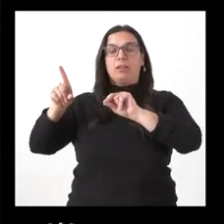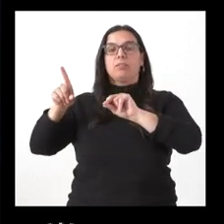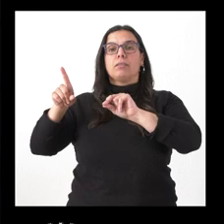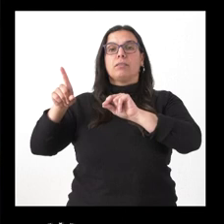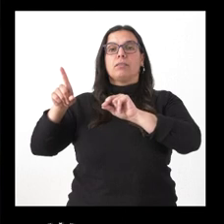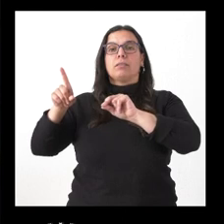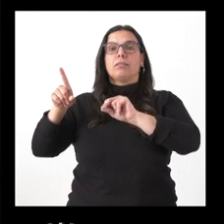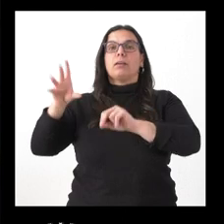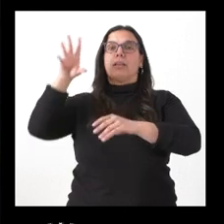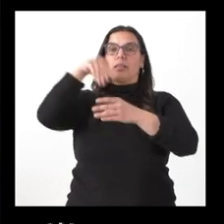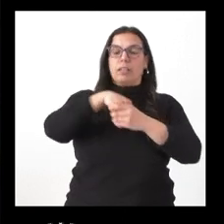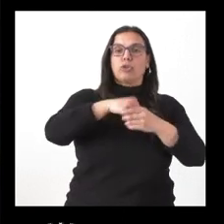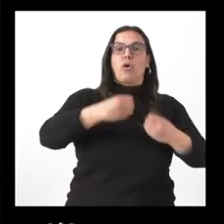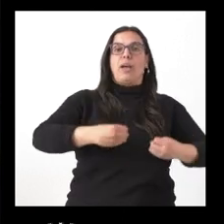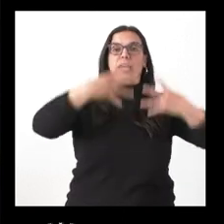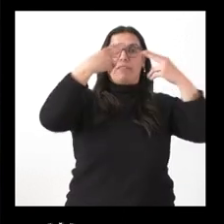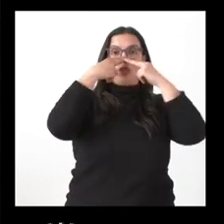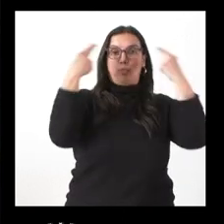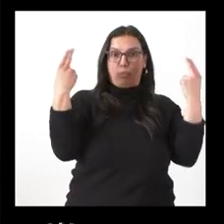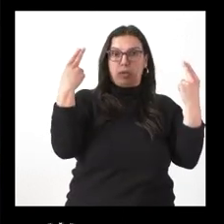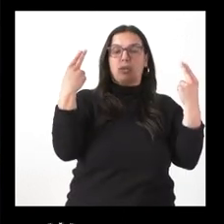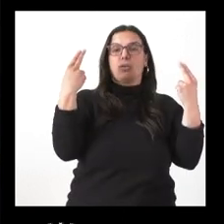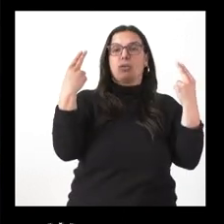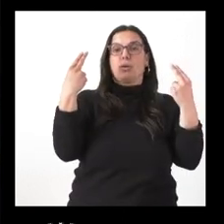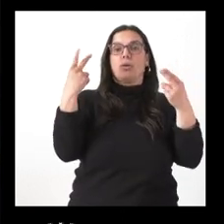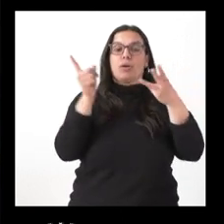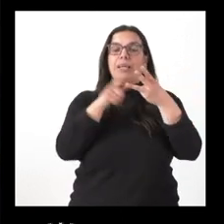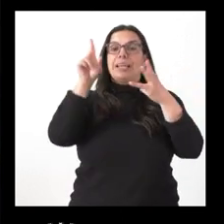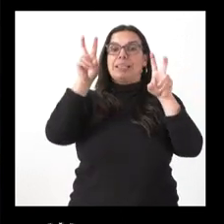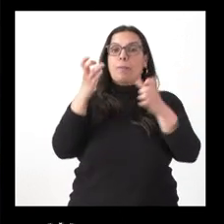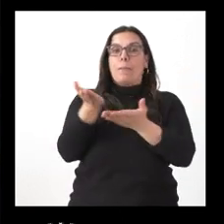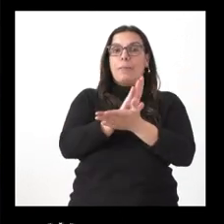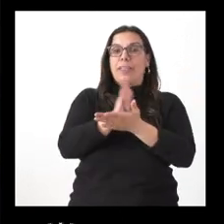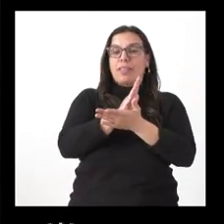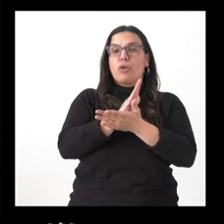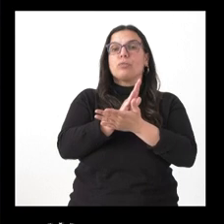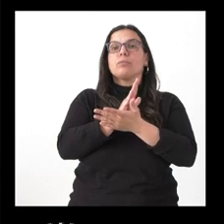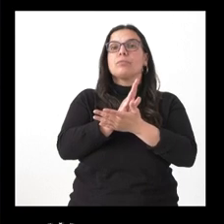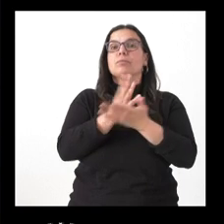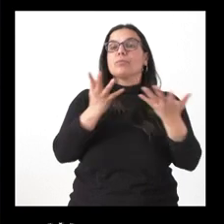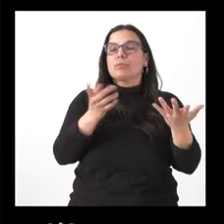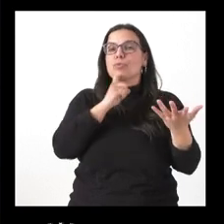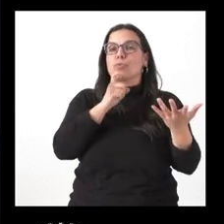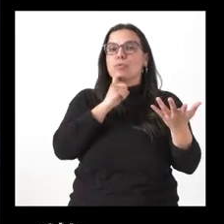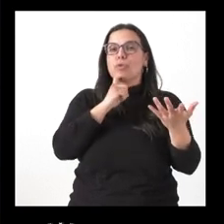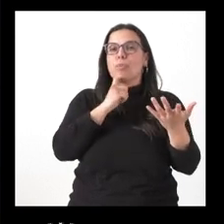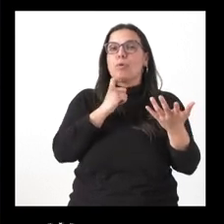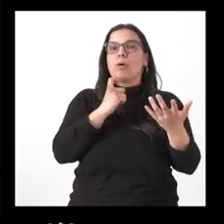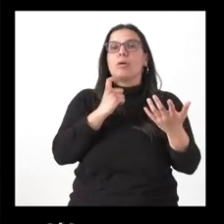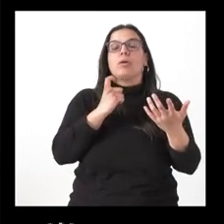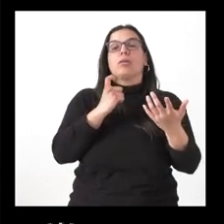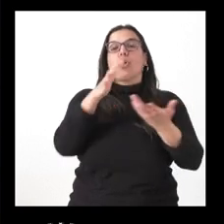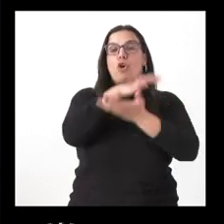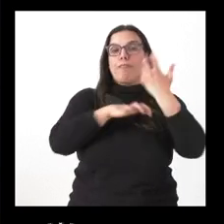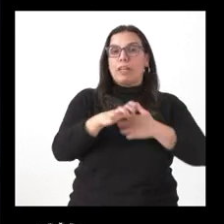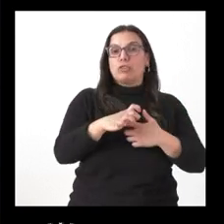en un edificio de carácter público y el ámbito de la mediación que será inicialmente con un único mediador para cada uno de los